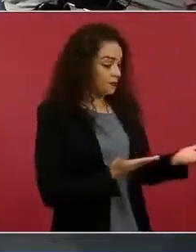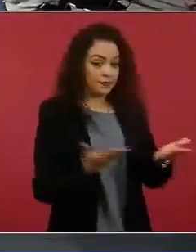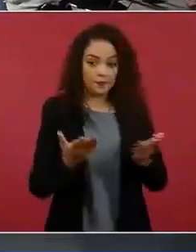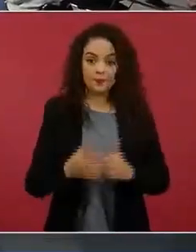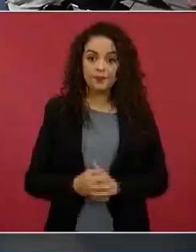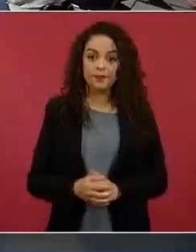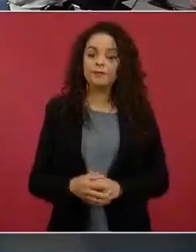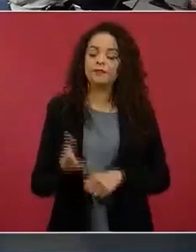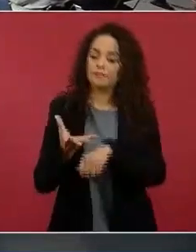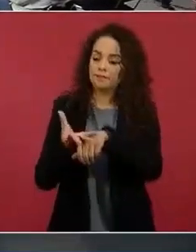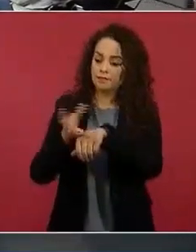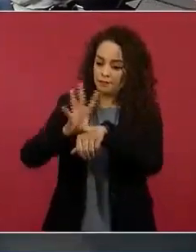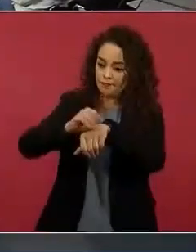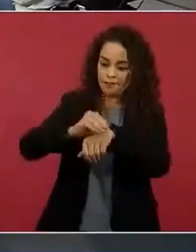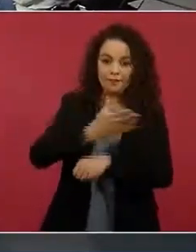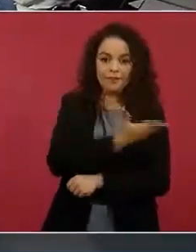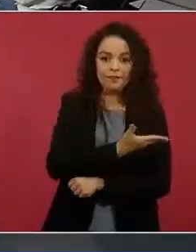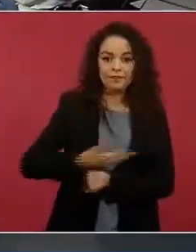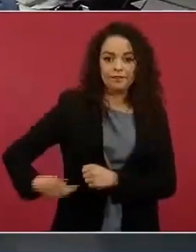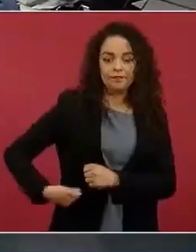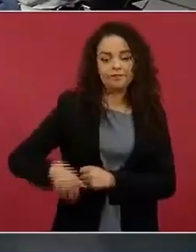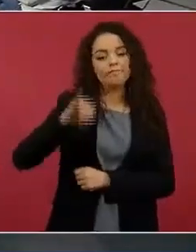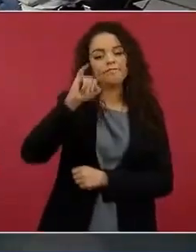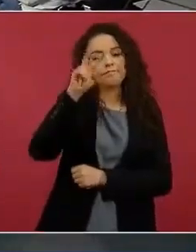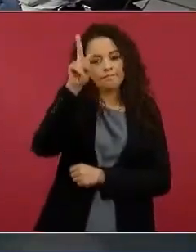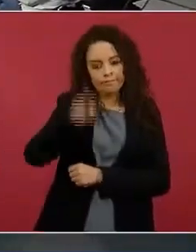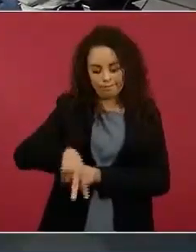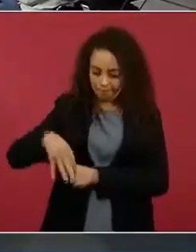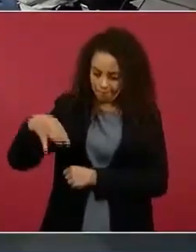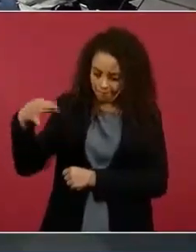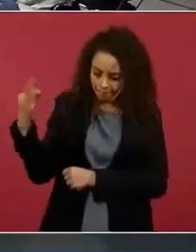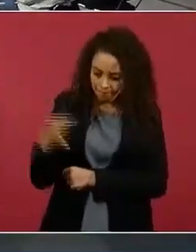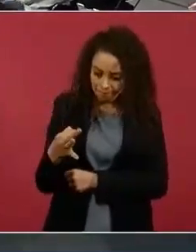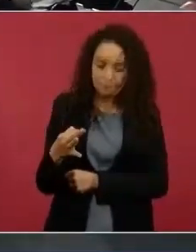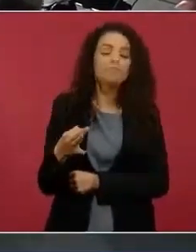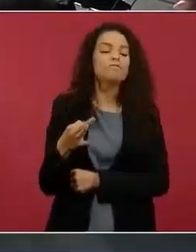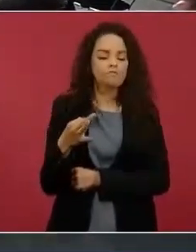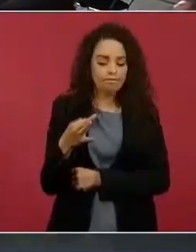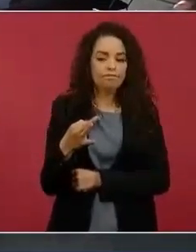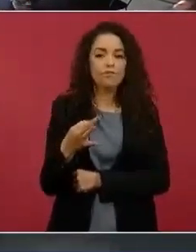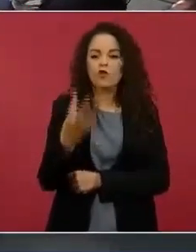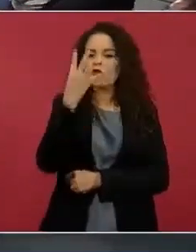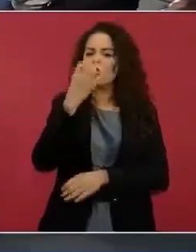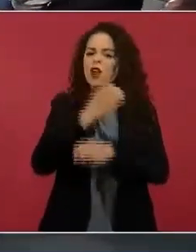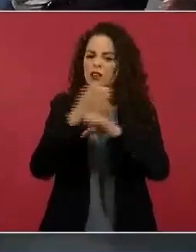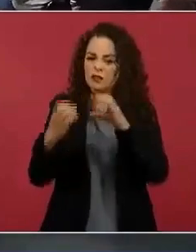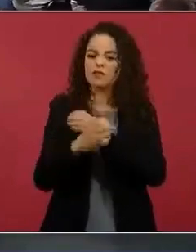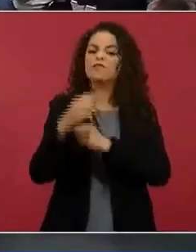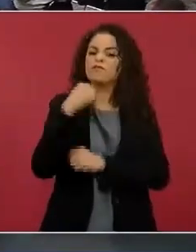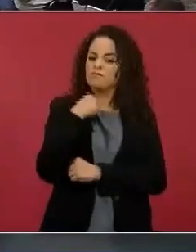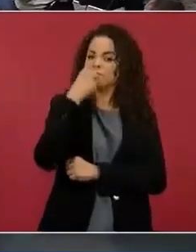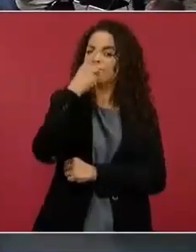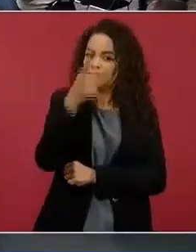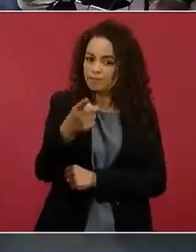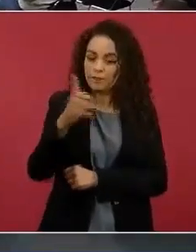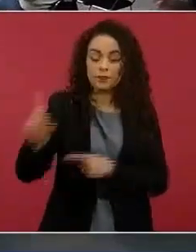Con su permiso, señor presidente, efectivamente, decir cuatro cosas, cuatro puntos.